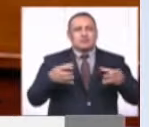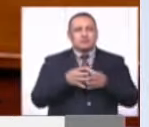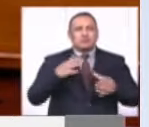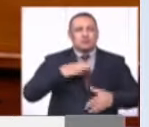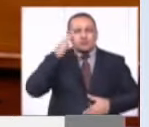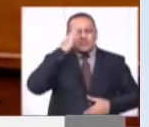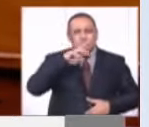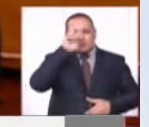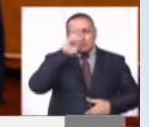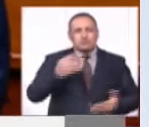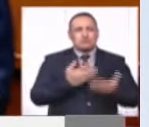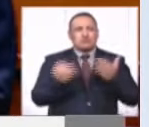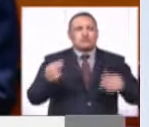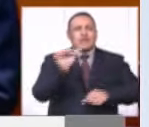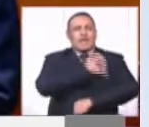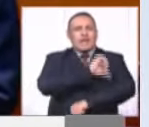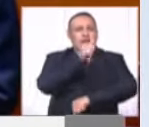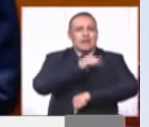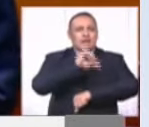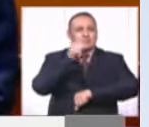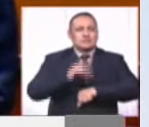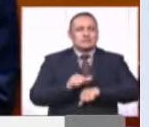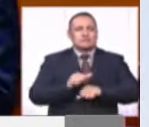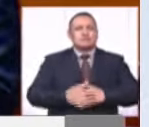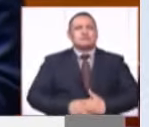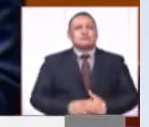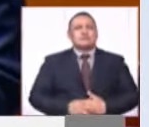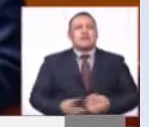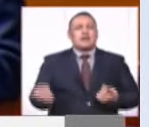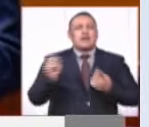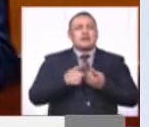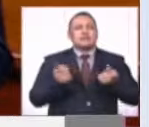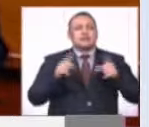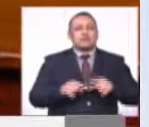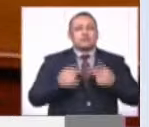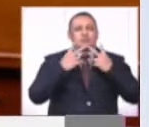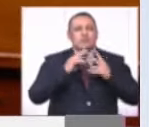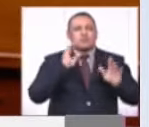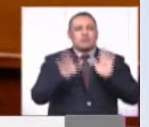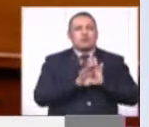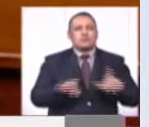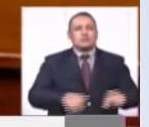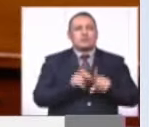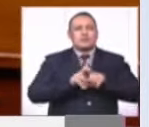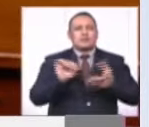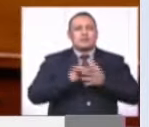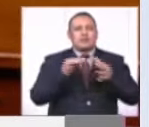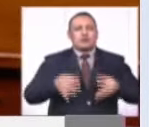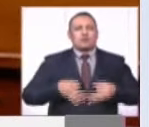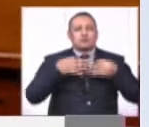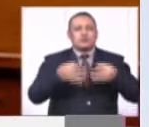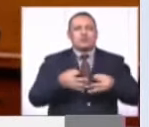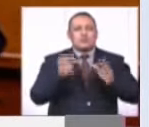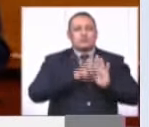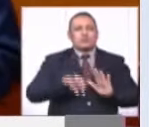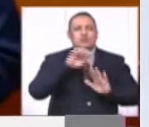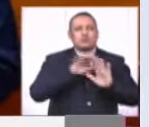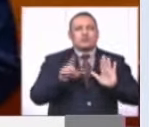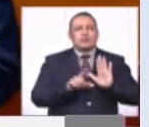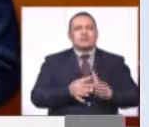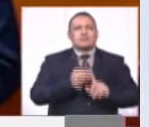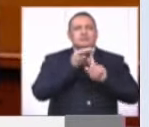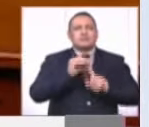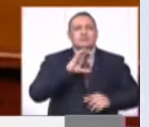Nacional en el departamento de Ancash. ¿Hasta cuándo, por ejemplo, se va a seguir postergando el proyecto especial